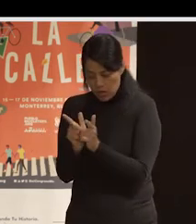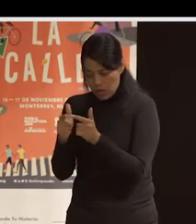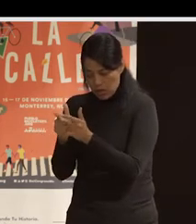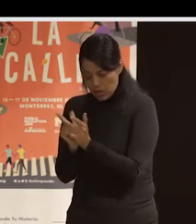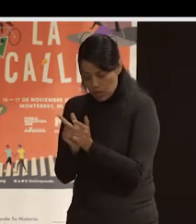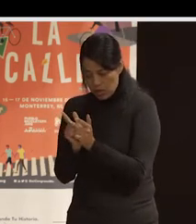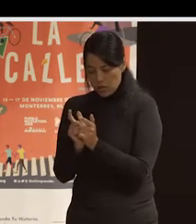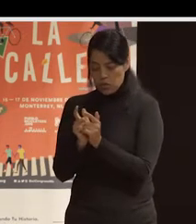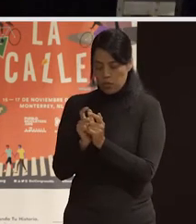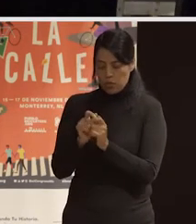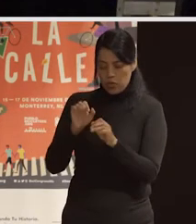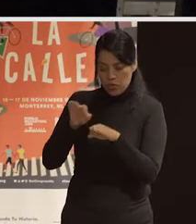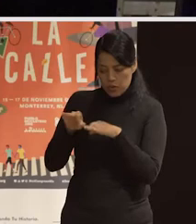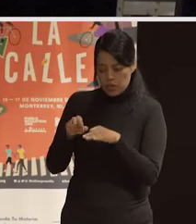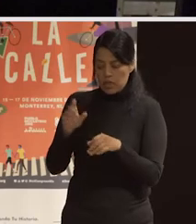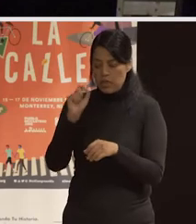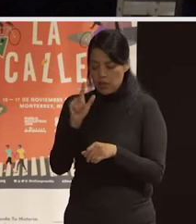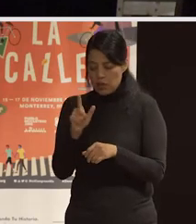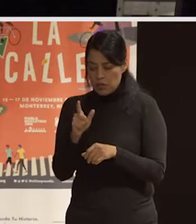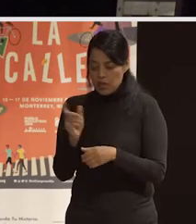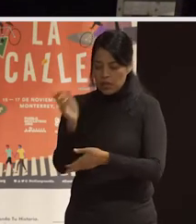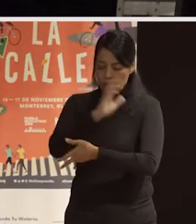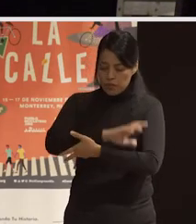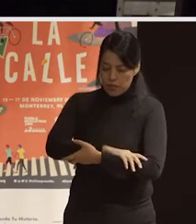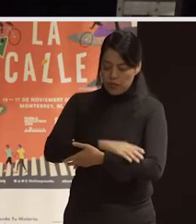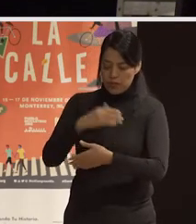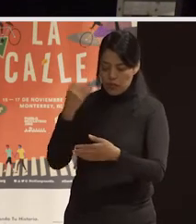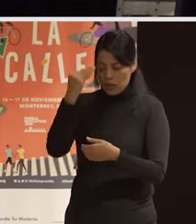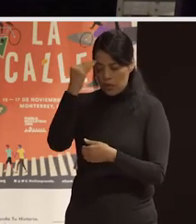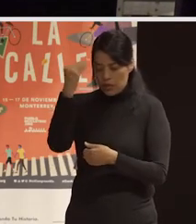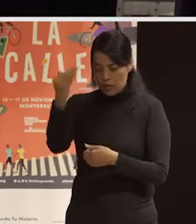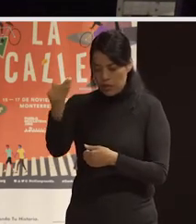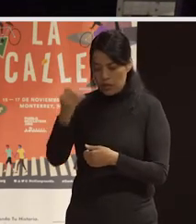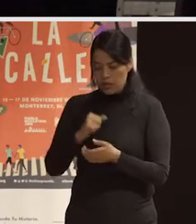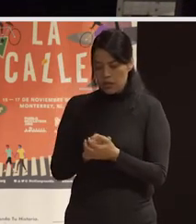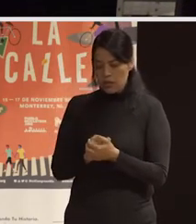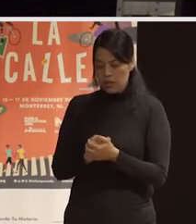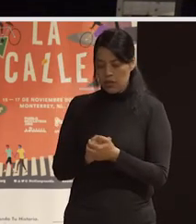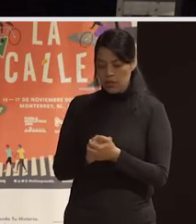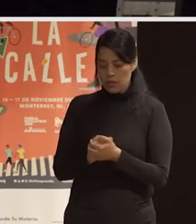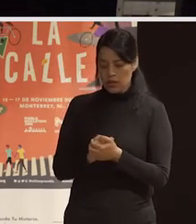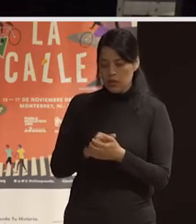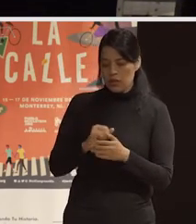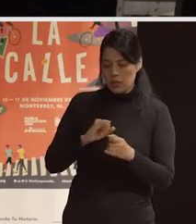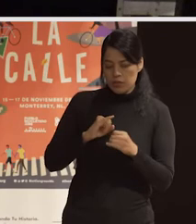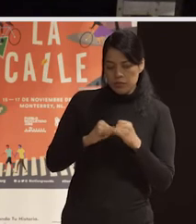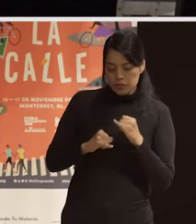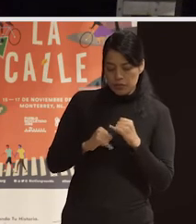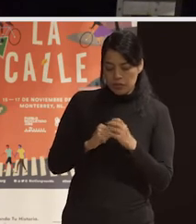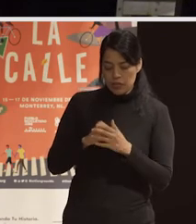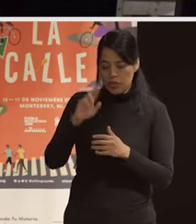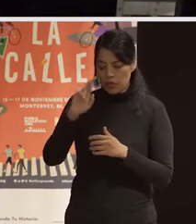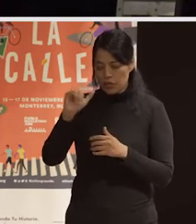y también la relación que hemos llevado a cabo durante un tiempo con su mamá mochila y últimamente específicamente con